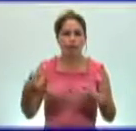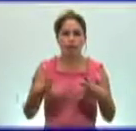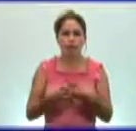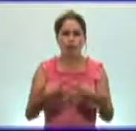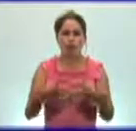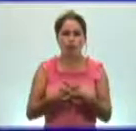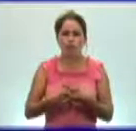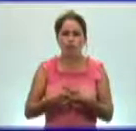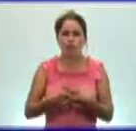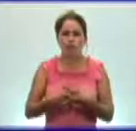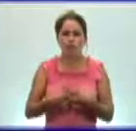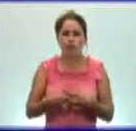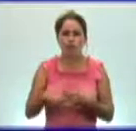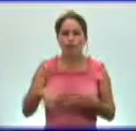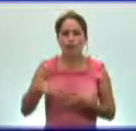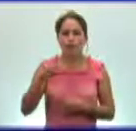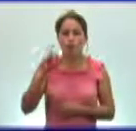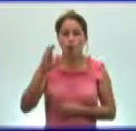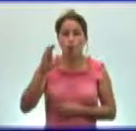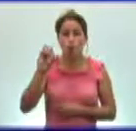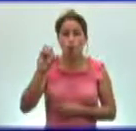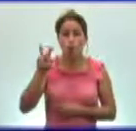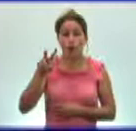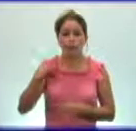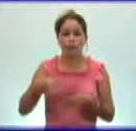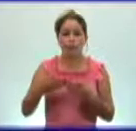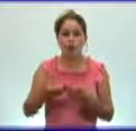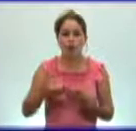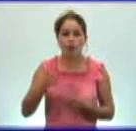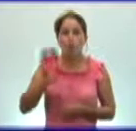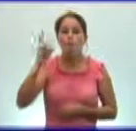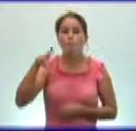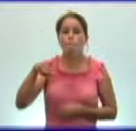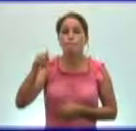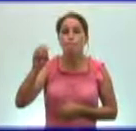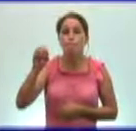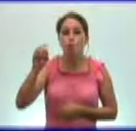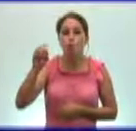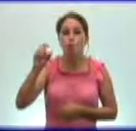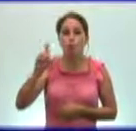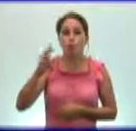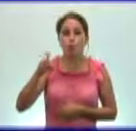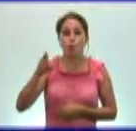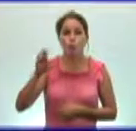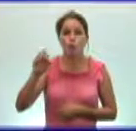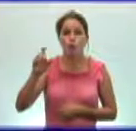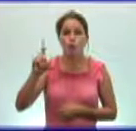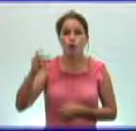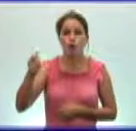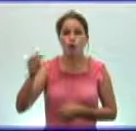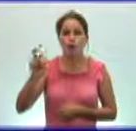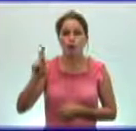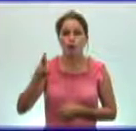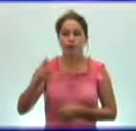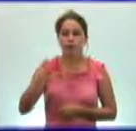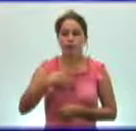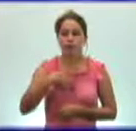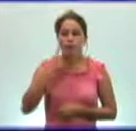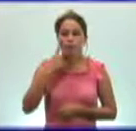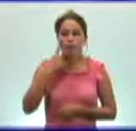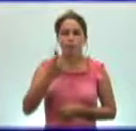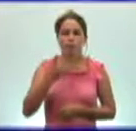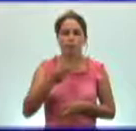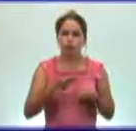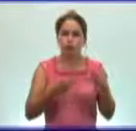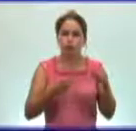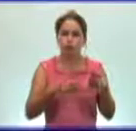polar, y podemos decir que el enlace covalente polar, tenemos sustancias que se clasifican según el tipo de partícula como